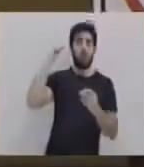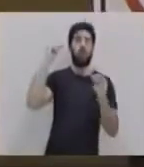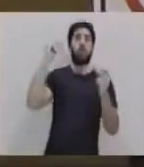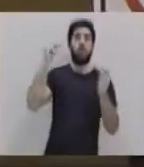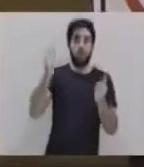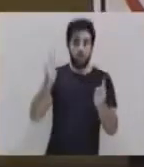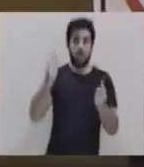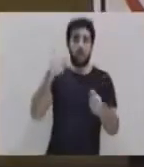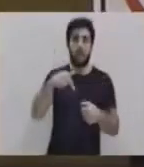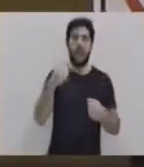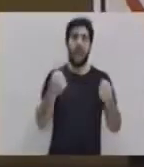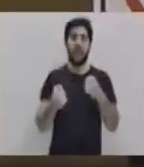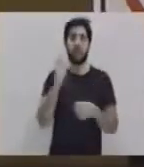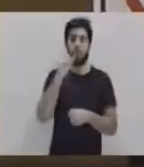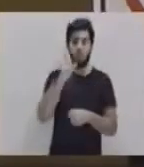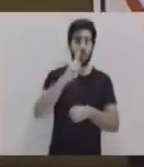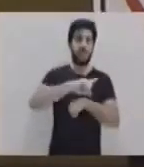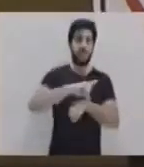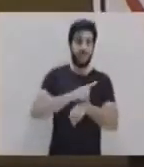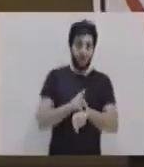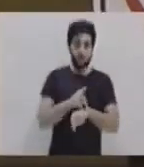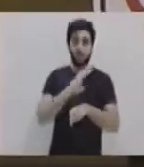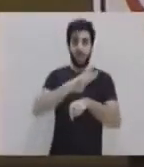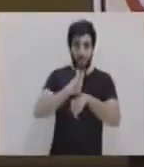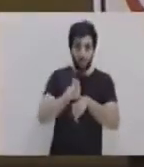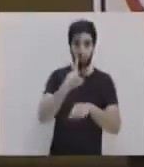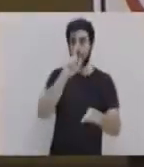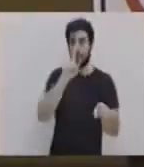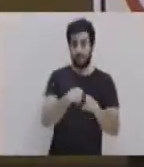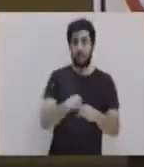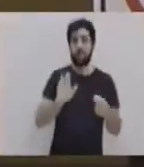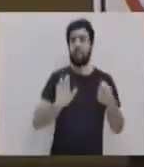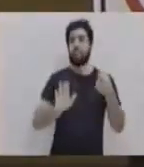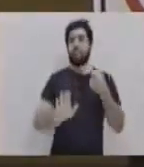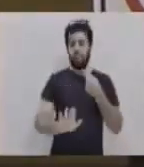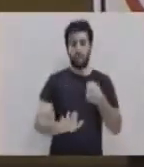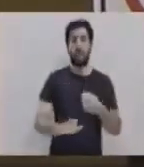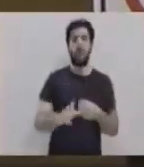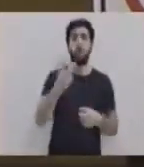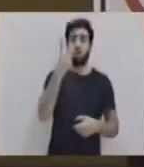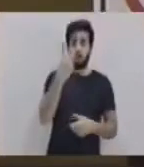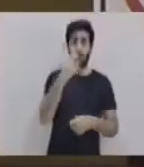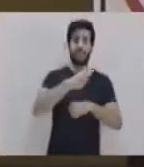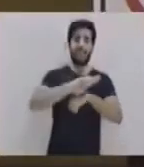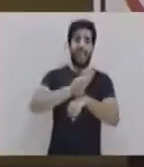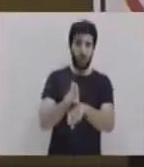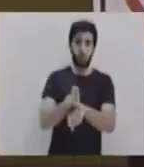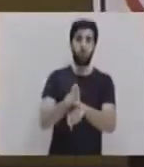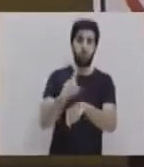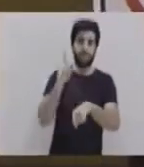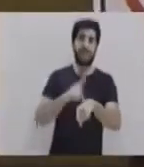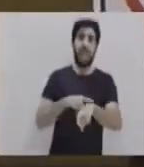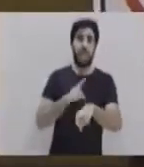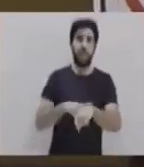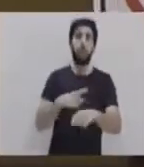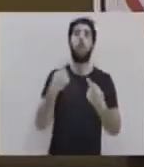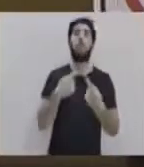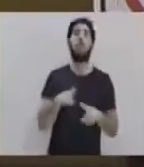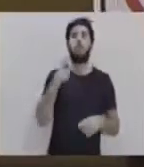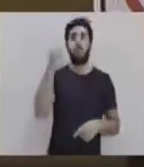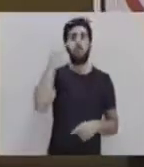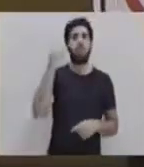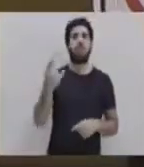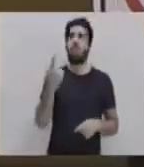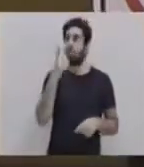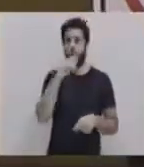tome una reacción, un segundo para que el vehículo ejerza una reacción, ¿verdad? 2 segundos en tiempo. Pero como